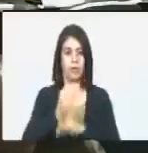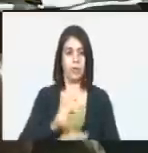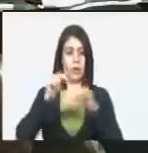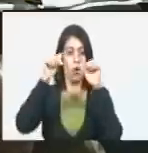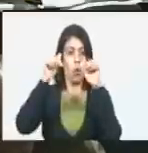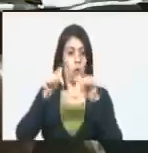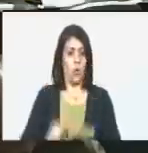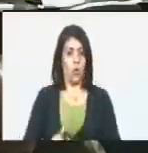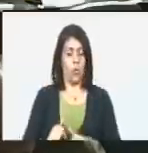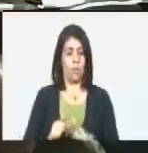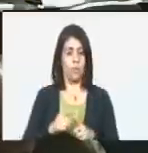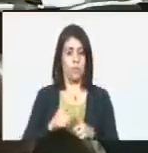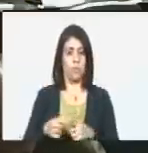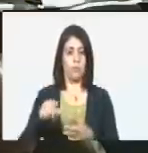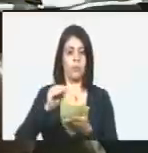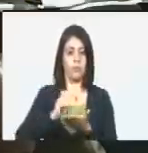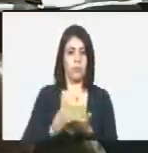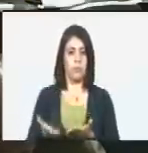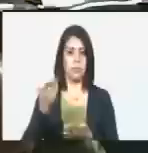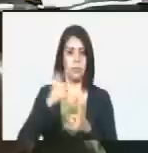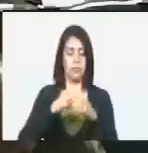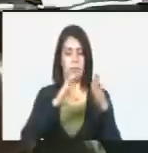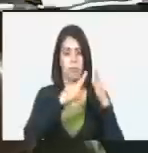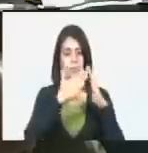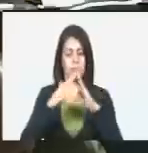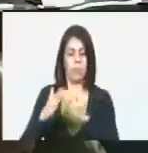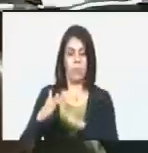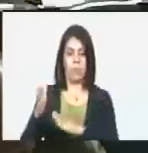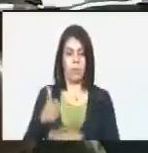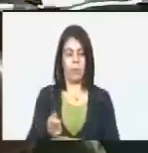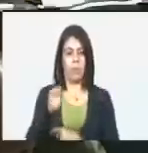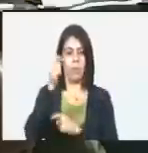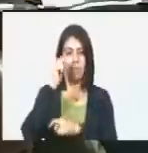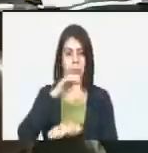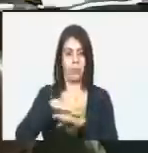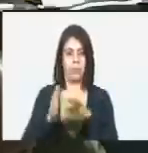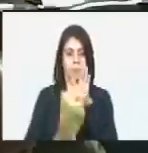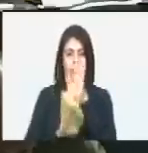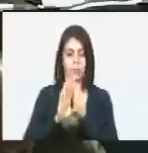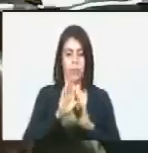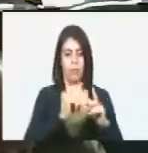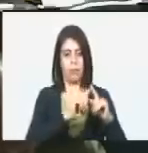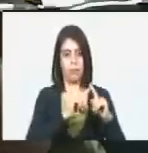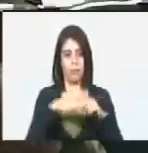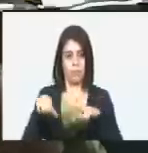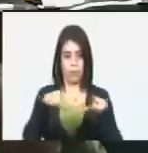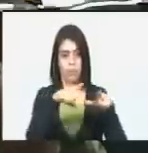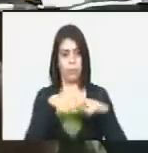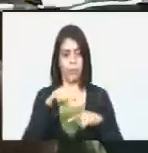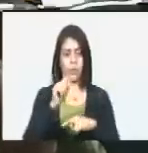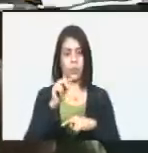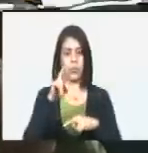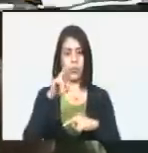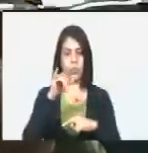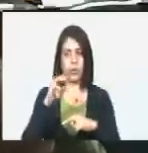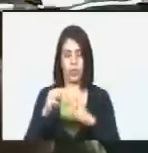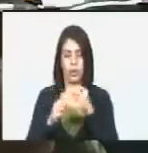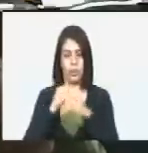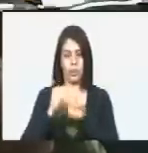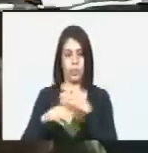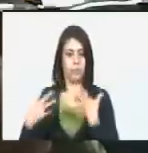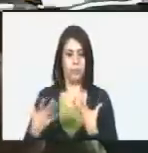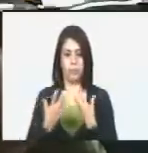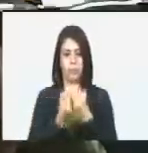de reivindicar también las comunidades de pescadores en torno a la base naval de Turiamo, que fueron los que acompañaron y